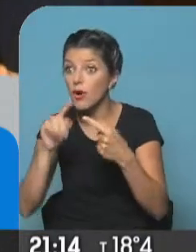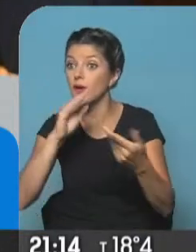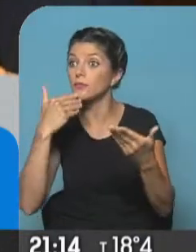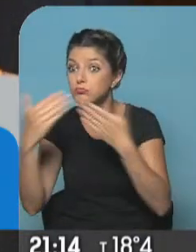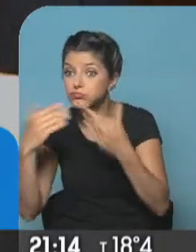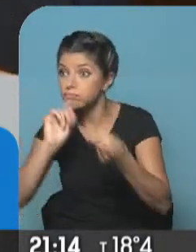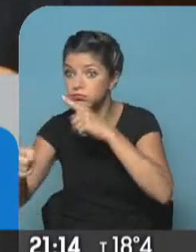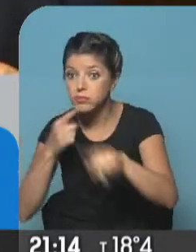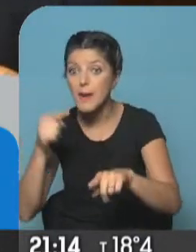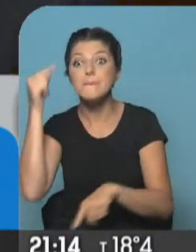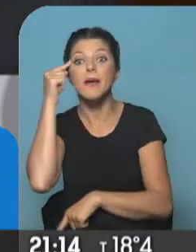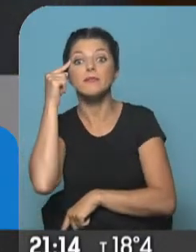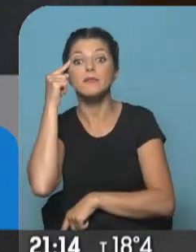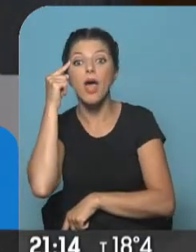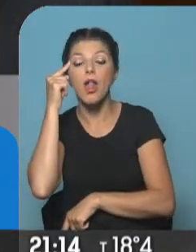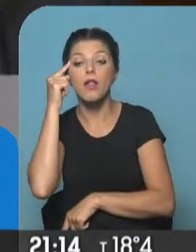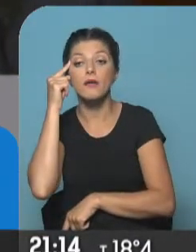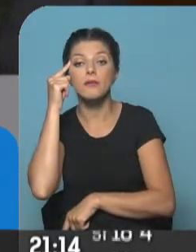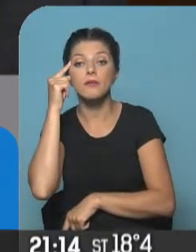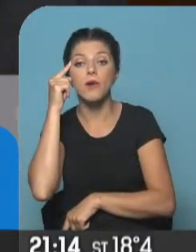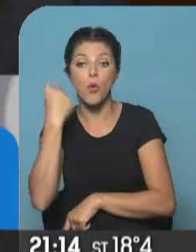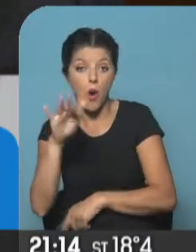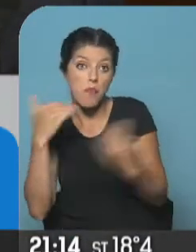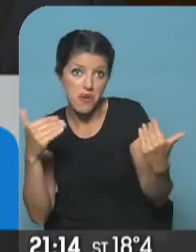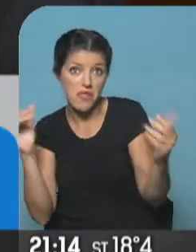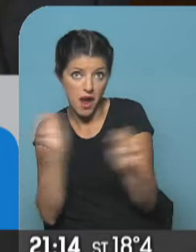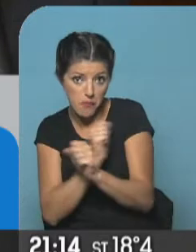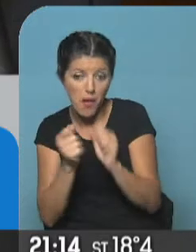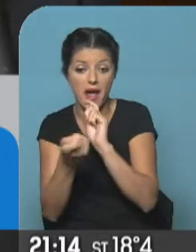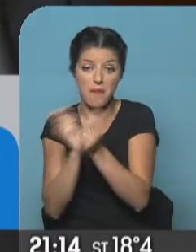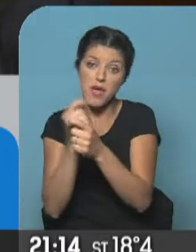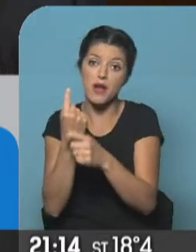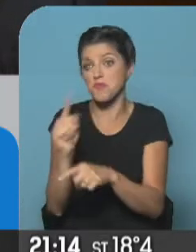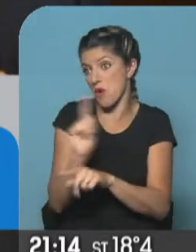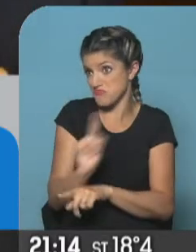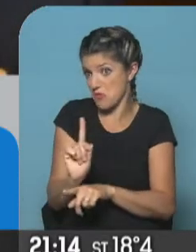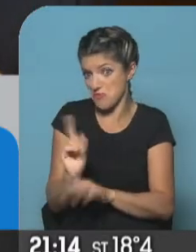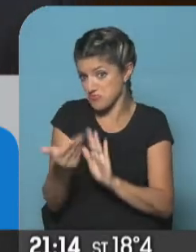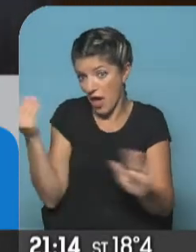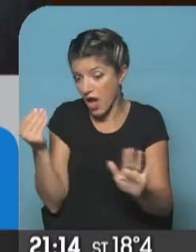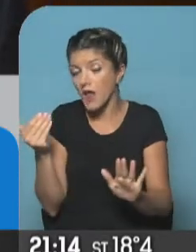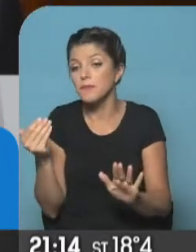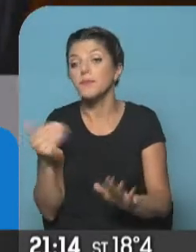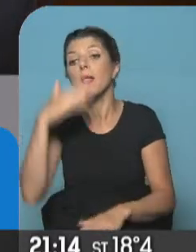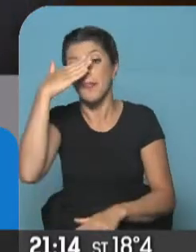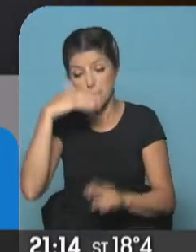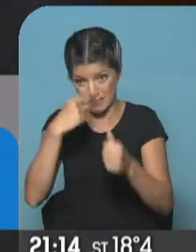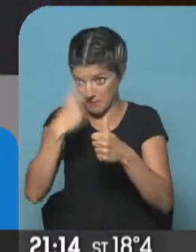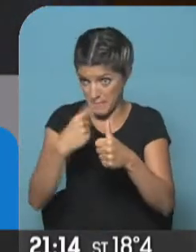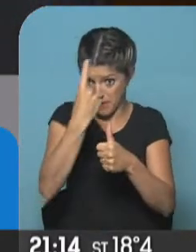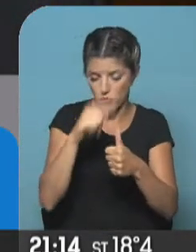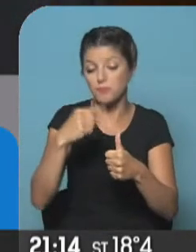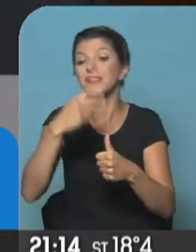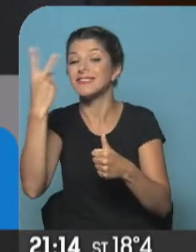reformas viables o que generen consenso y cuáles no. Luego de eso llega la segunda instancia de negociación, que es la del